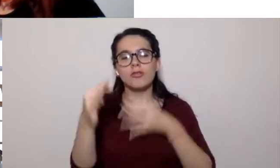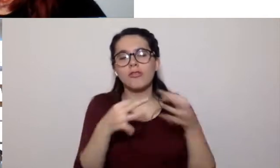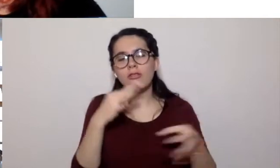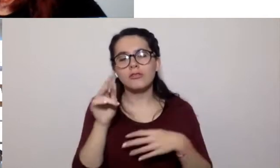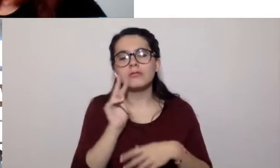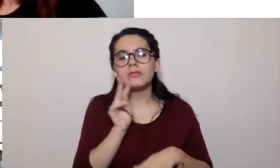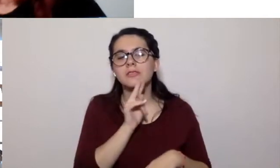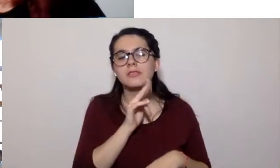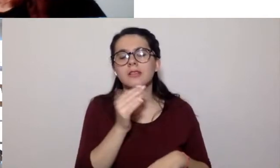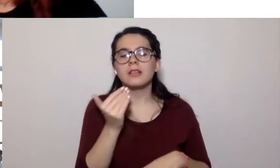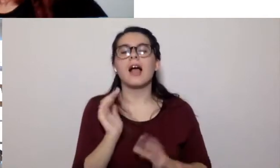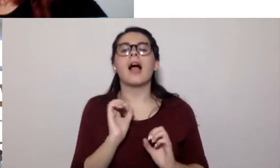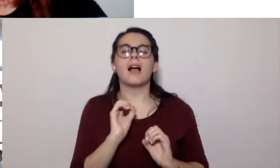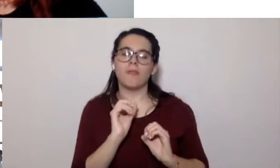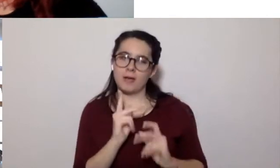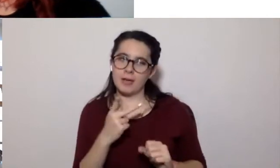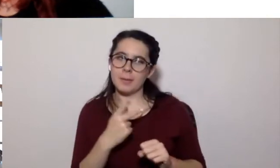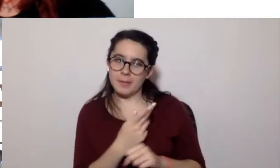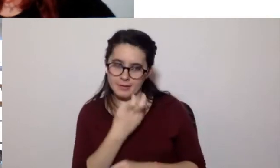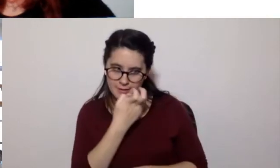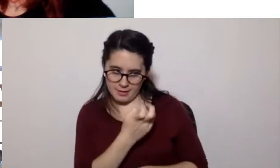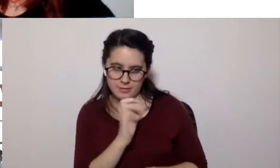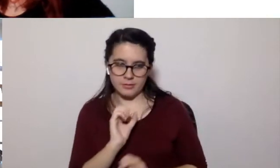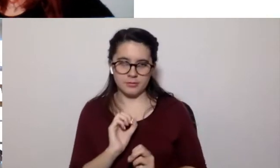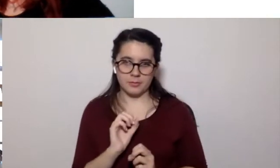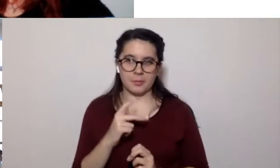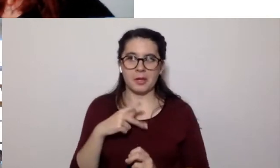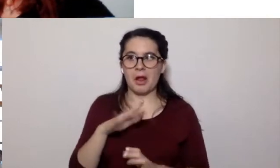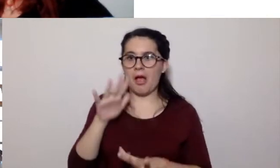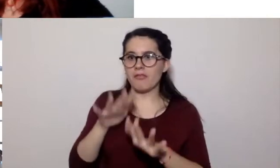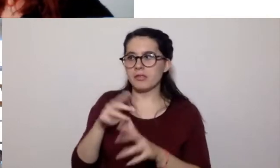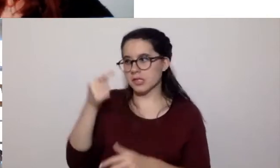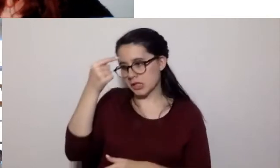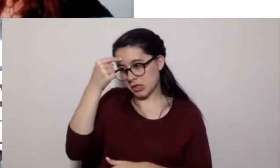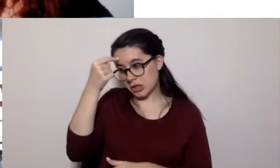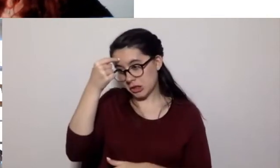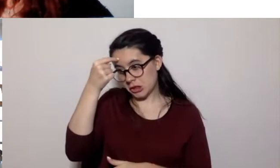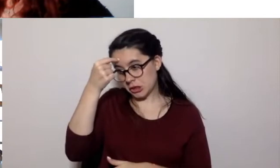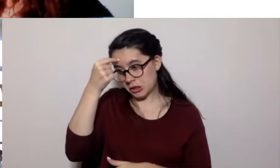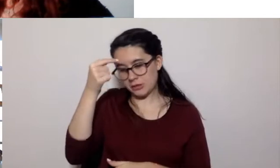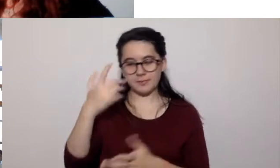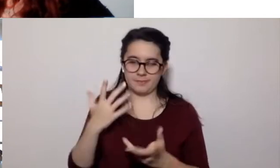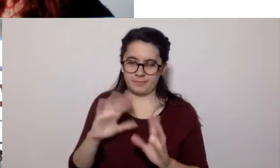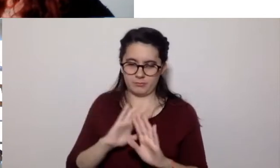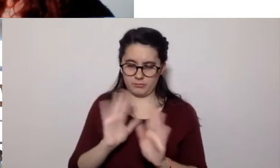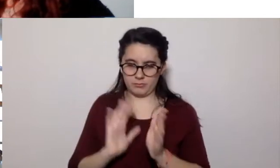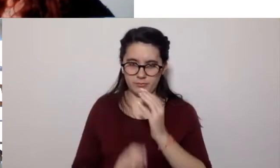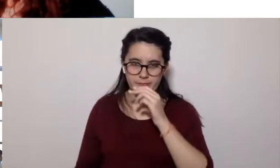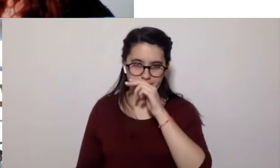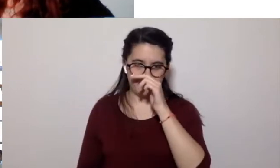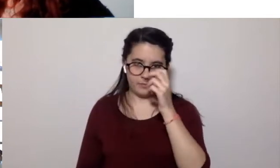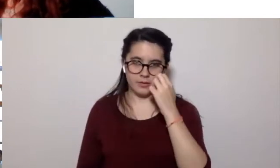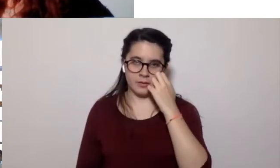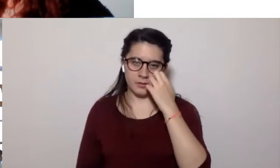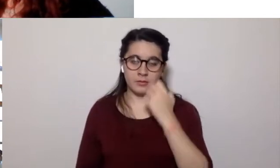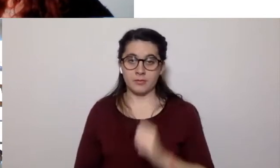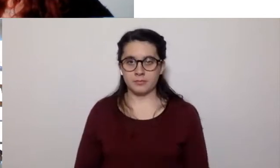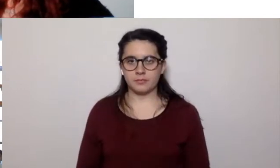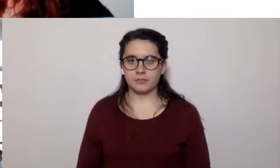tengo que buscarlo, ¿no? Sí, claro. Ajá. Otra, por ejemplo, que yo creo que ese es súper